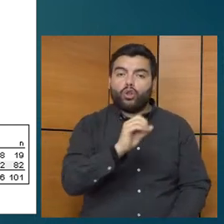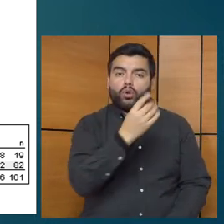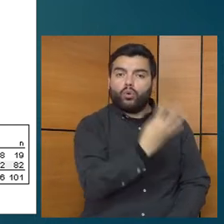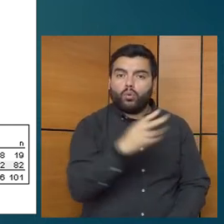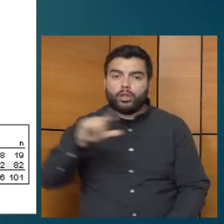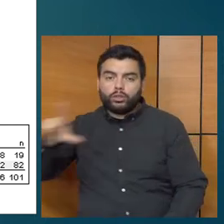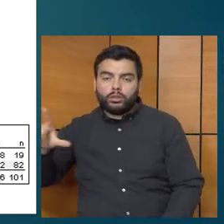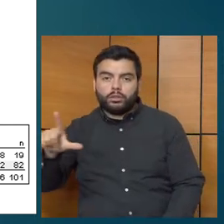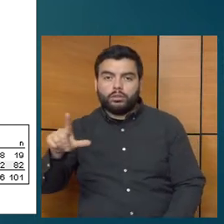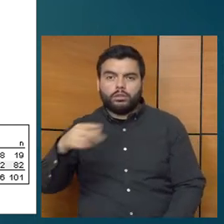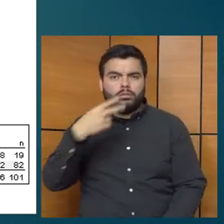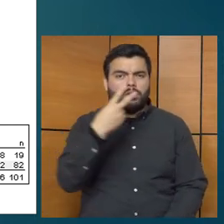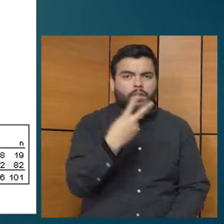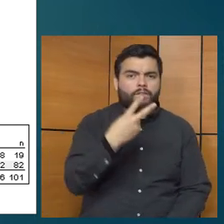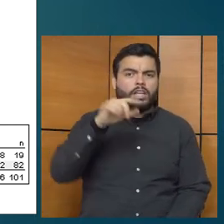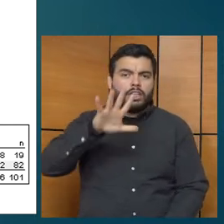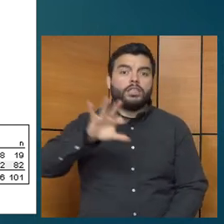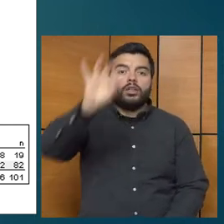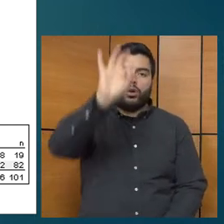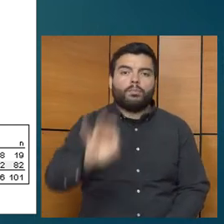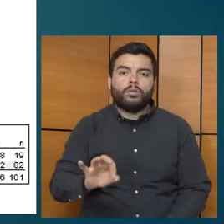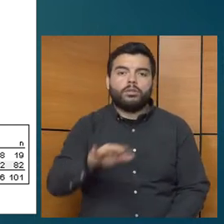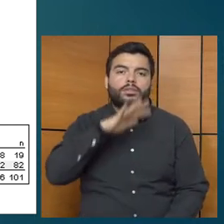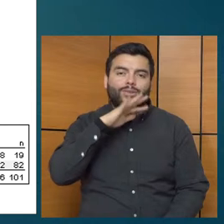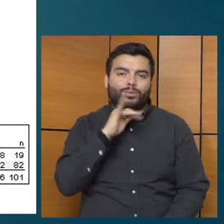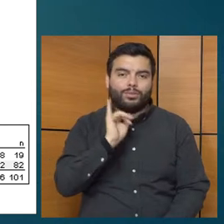del alrededor del 25%.